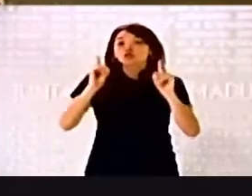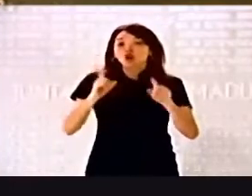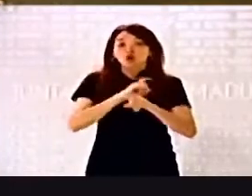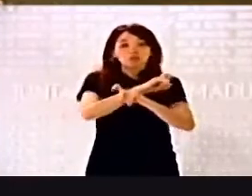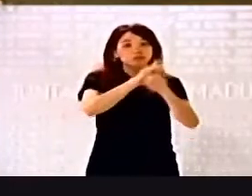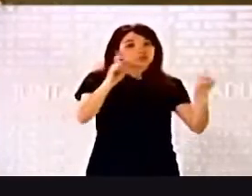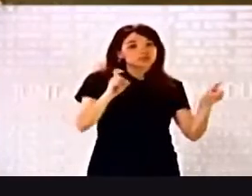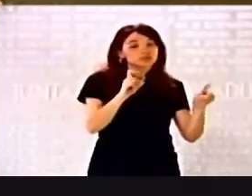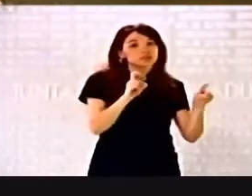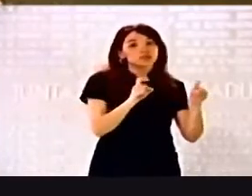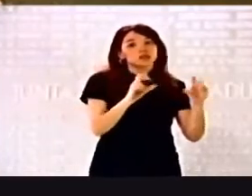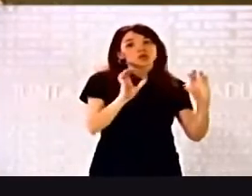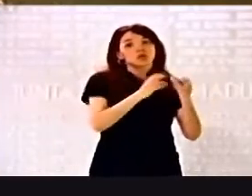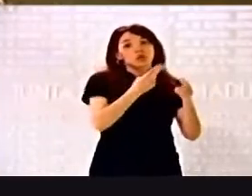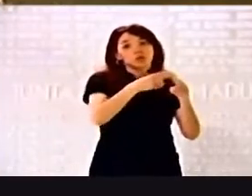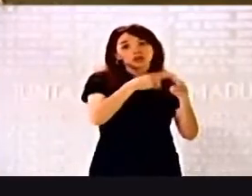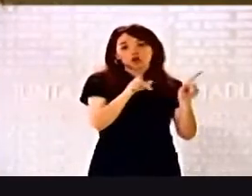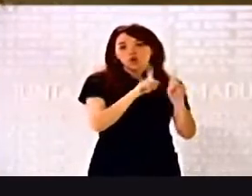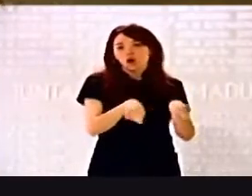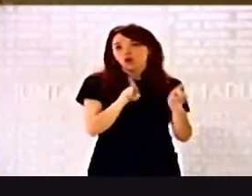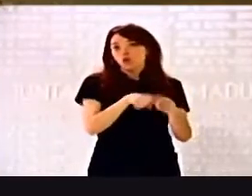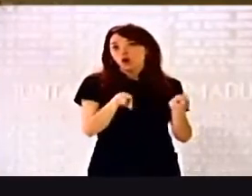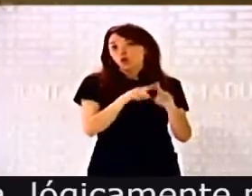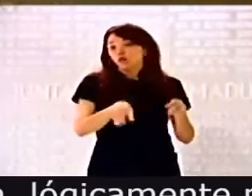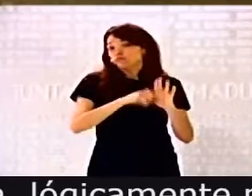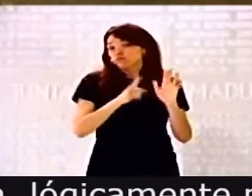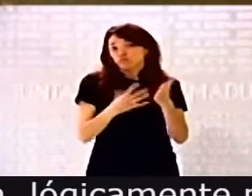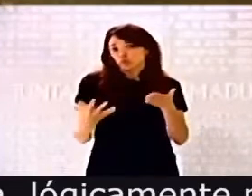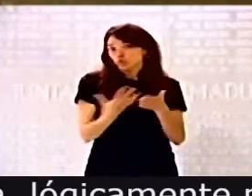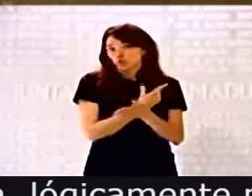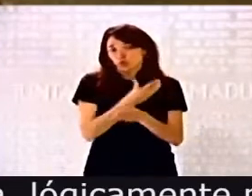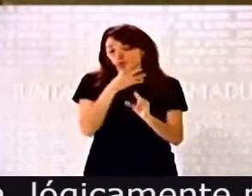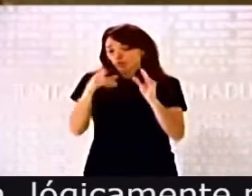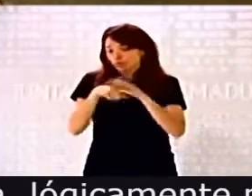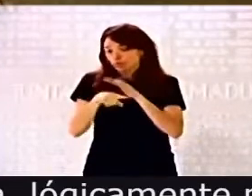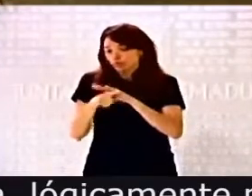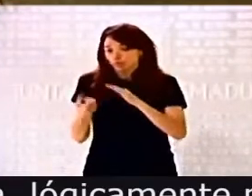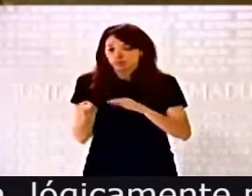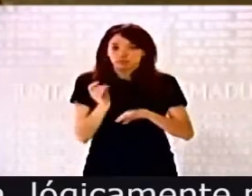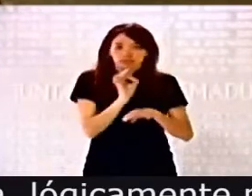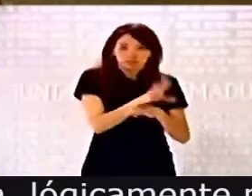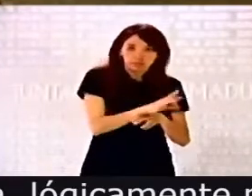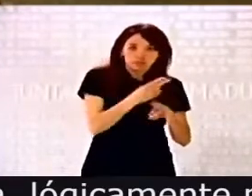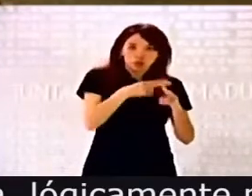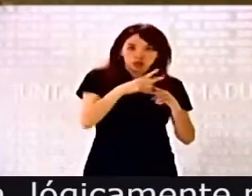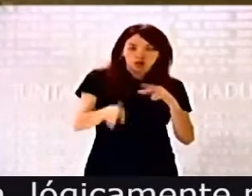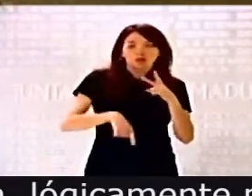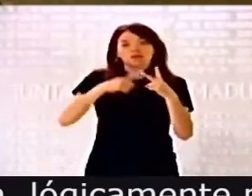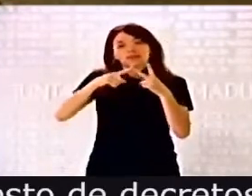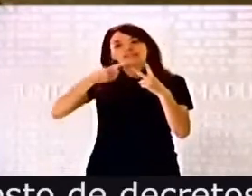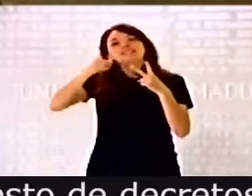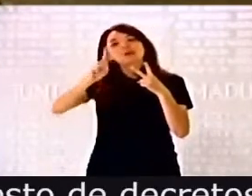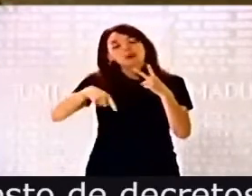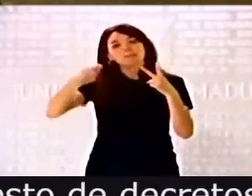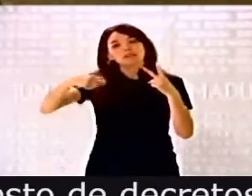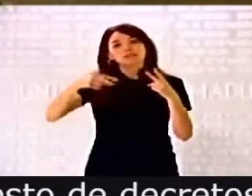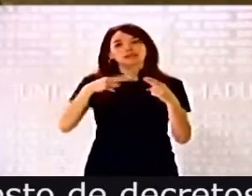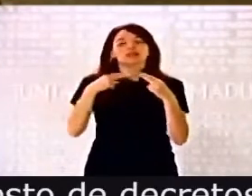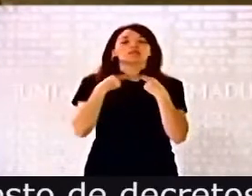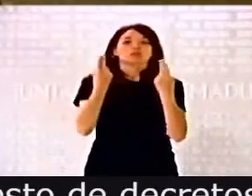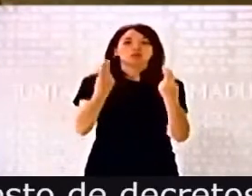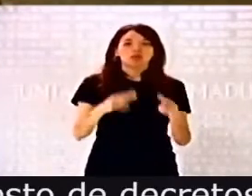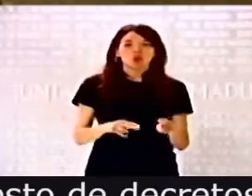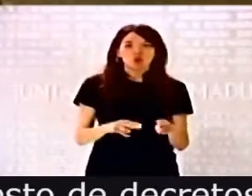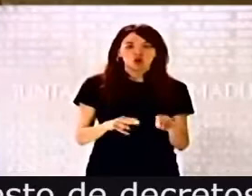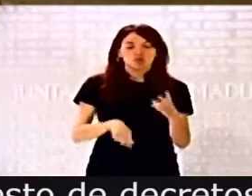políticos, como el resto de decretos leyes que ha tramitado el Gobierno de la Junta de Extremadura, sino que se pasó a los presidentes de las diputaciones provinciales, a